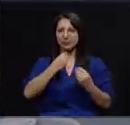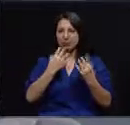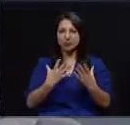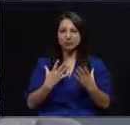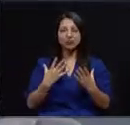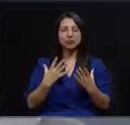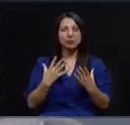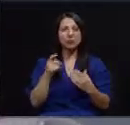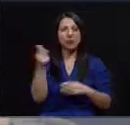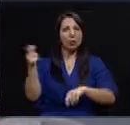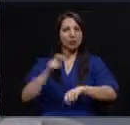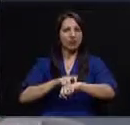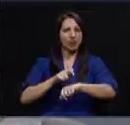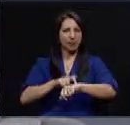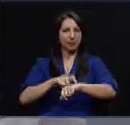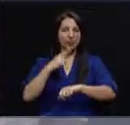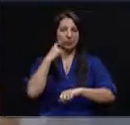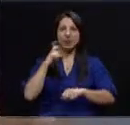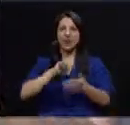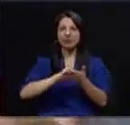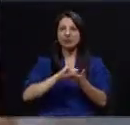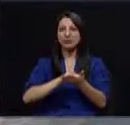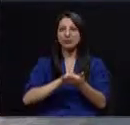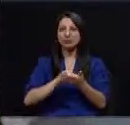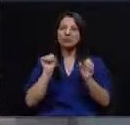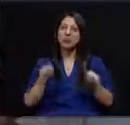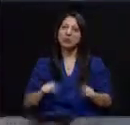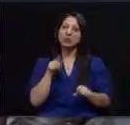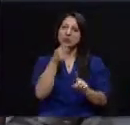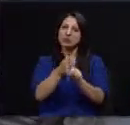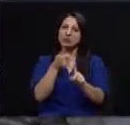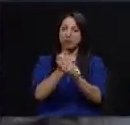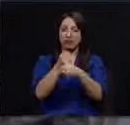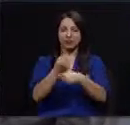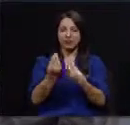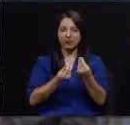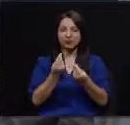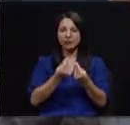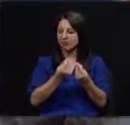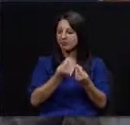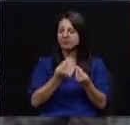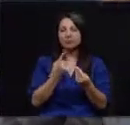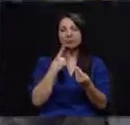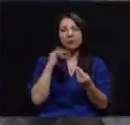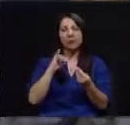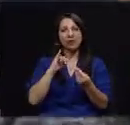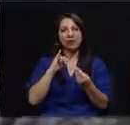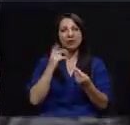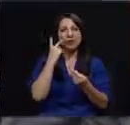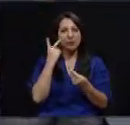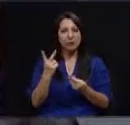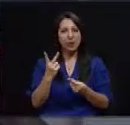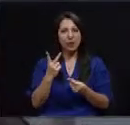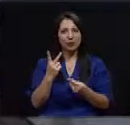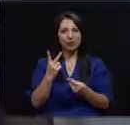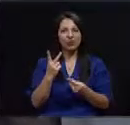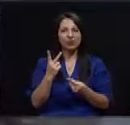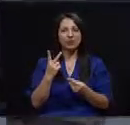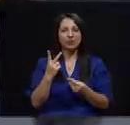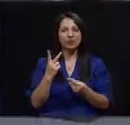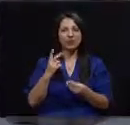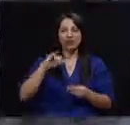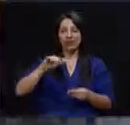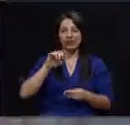tanto en tan poco tiempo, ¿verdad? Porque esto puede ser, ustedes mismos hicieron una producción, bueno, se pasó aquí lo de Gesta, sí, que es...